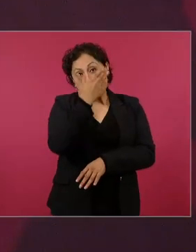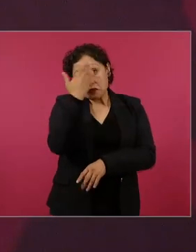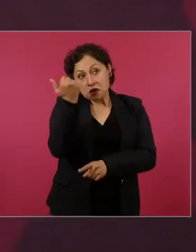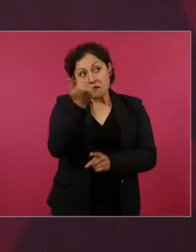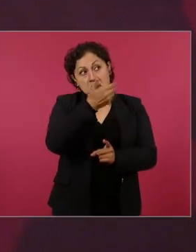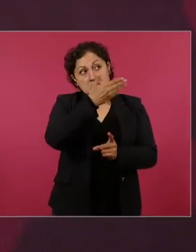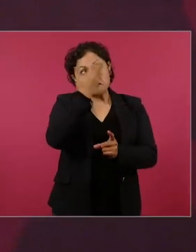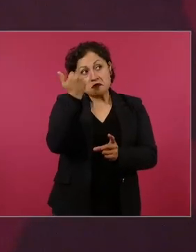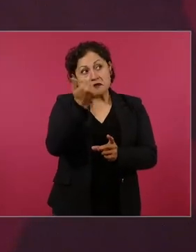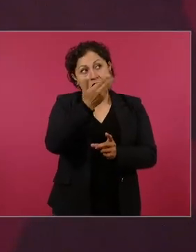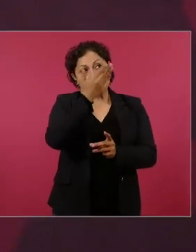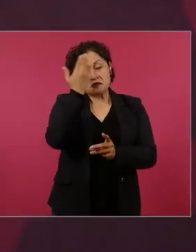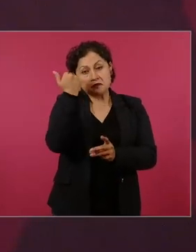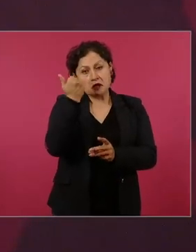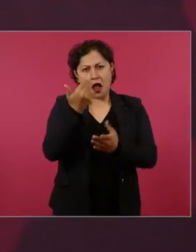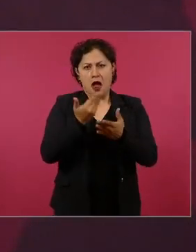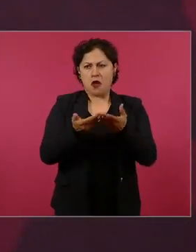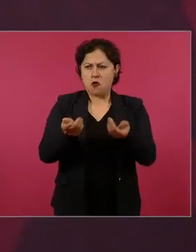autónomos.